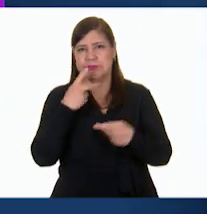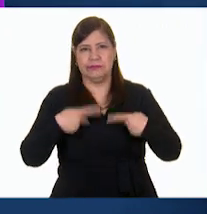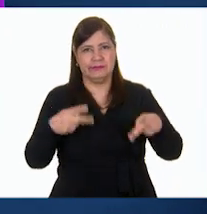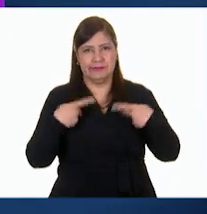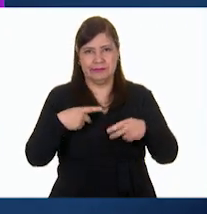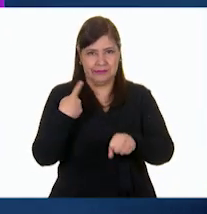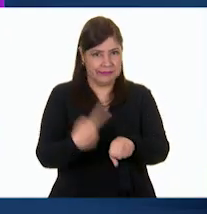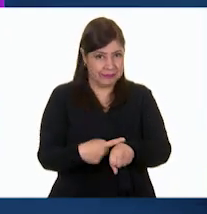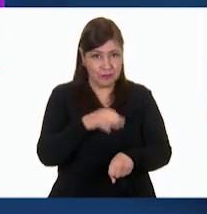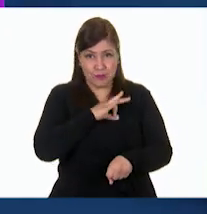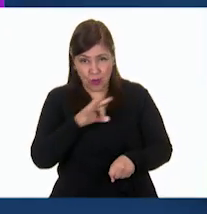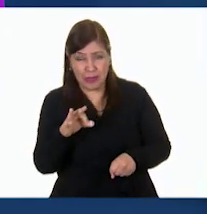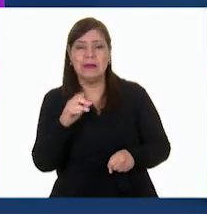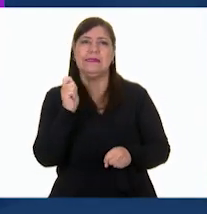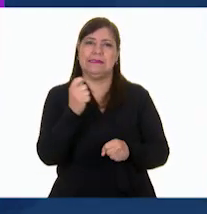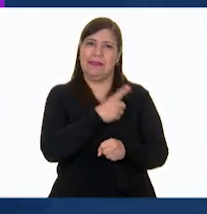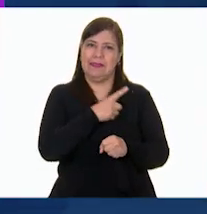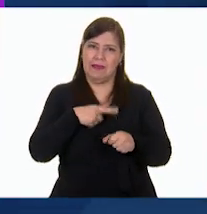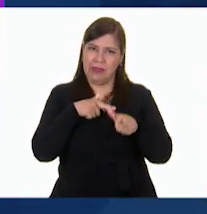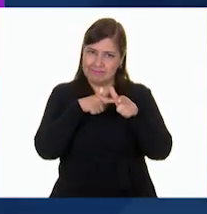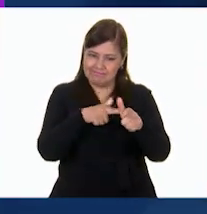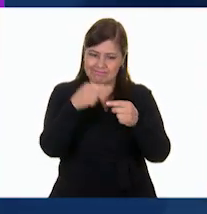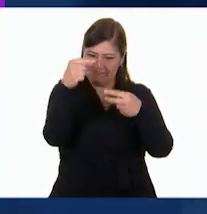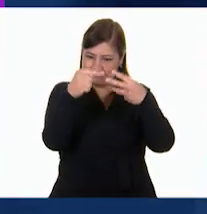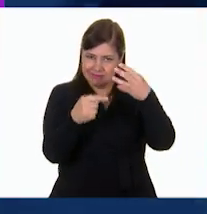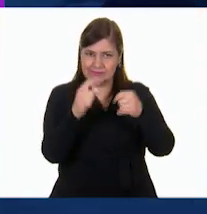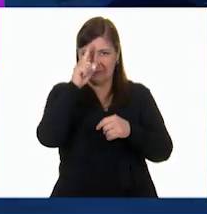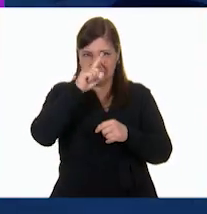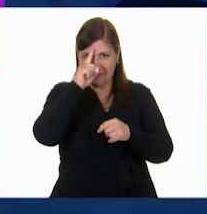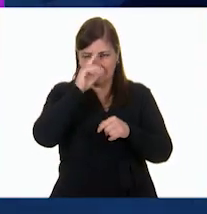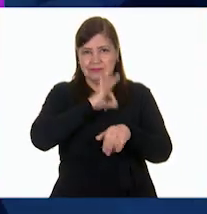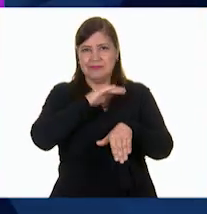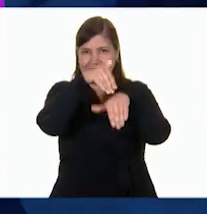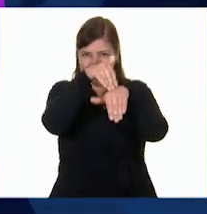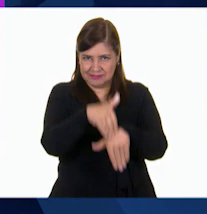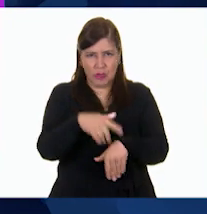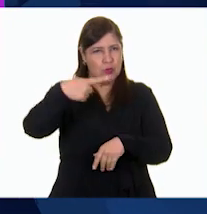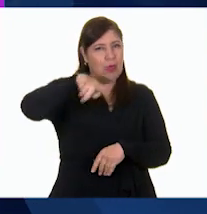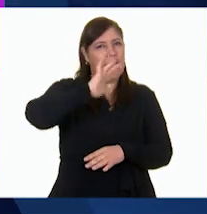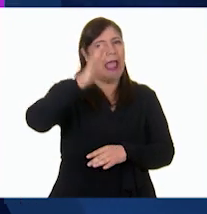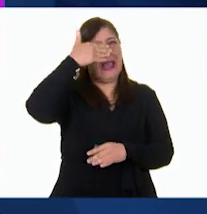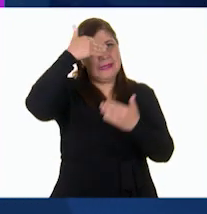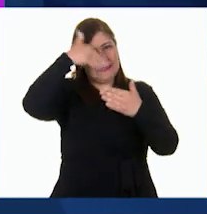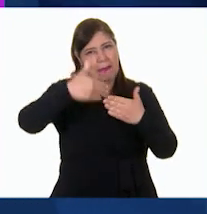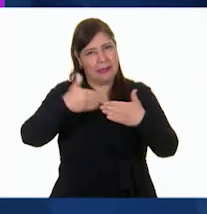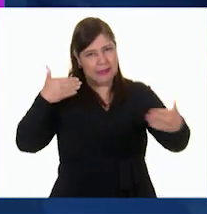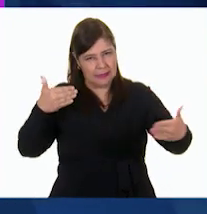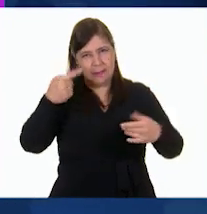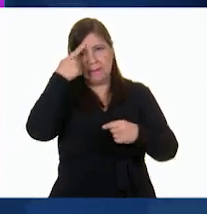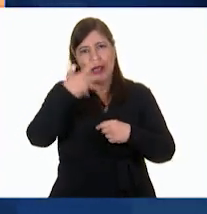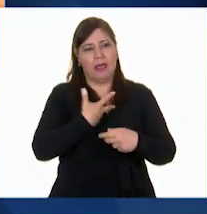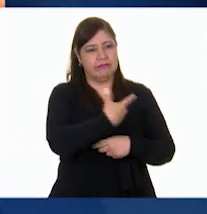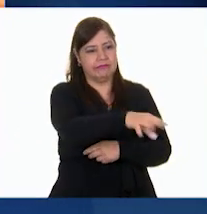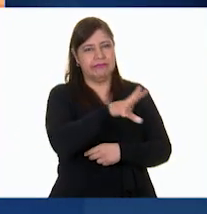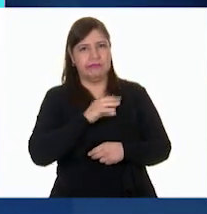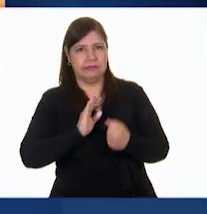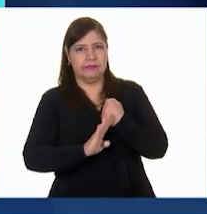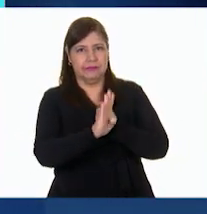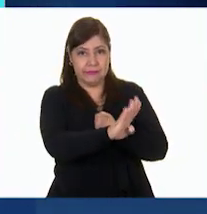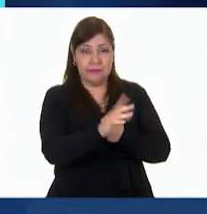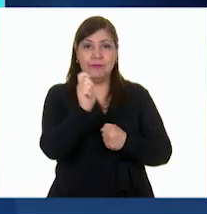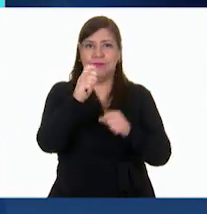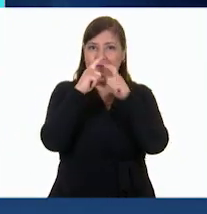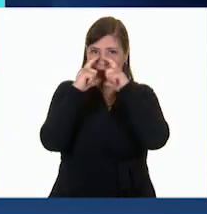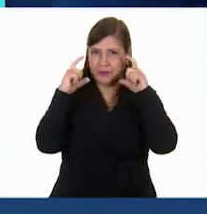personas. Por eso hay que continuar cuidándonos siguiendo las buenas prácticas que ya todos conocemos para evitar contagiarnos.